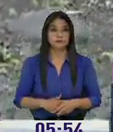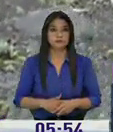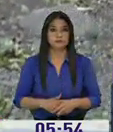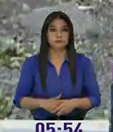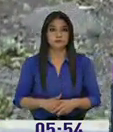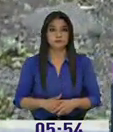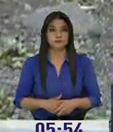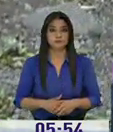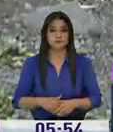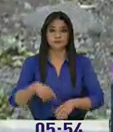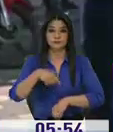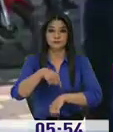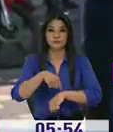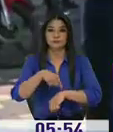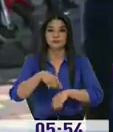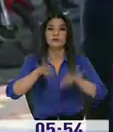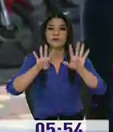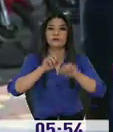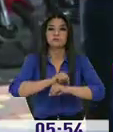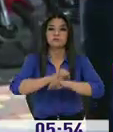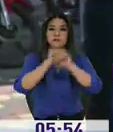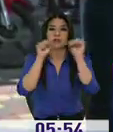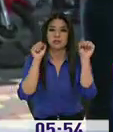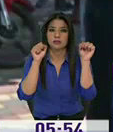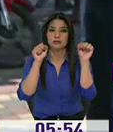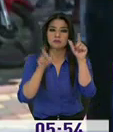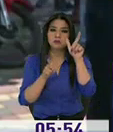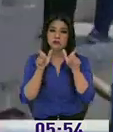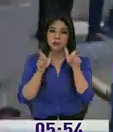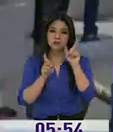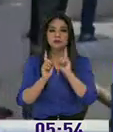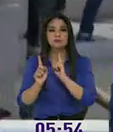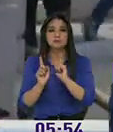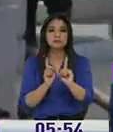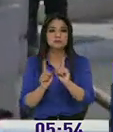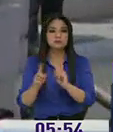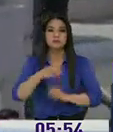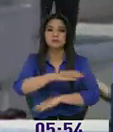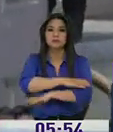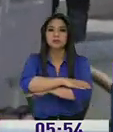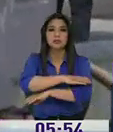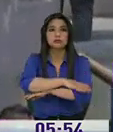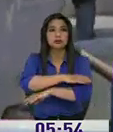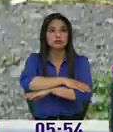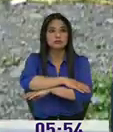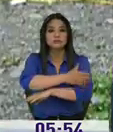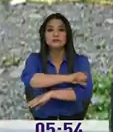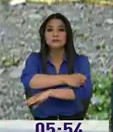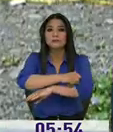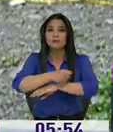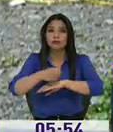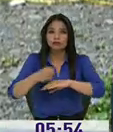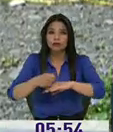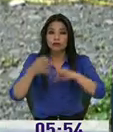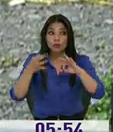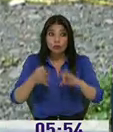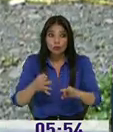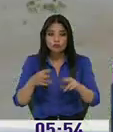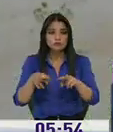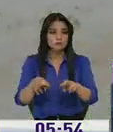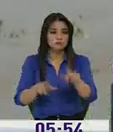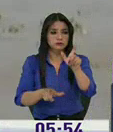Alrededor de las 9 de la mañana, la tranquilidad de peatones y visitantes en el malecón del cantón San Borondón se vio